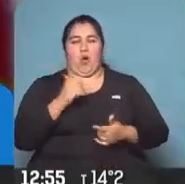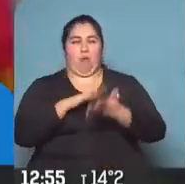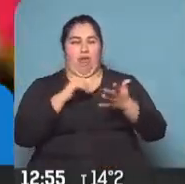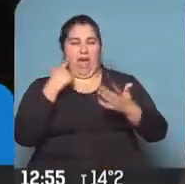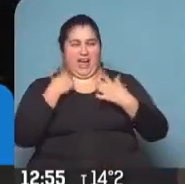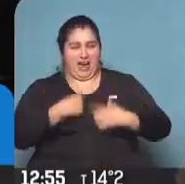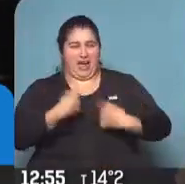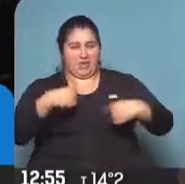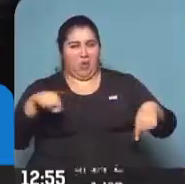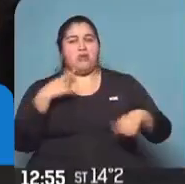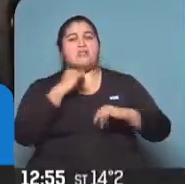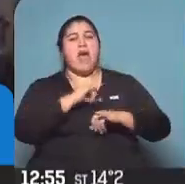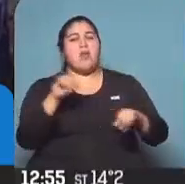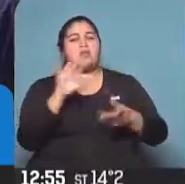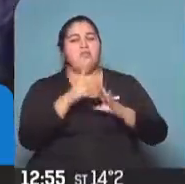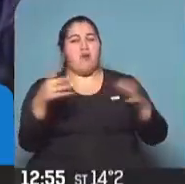ah